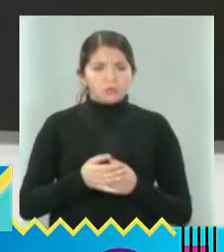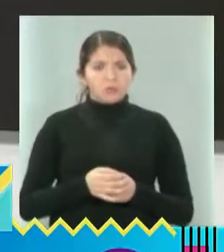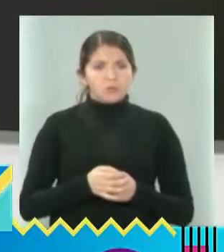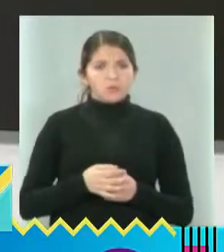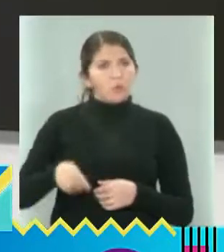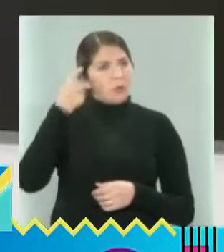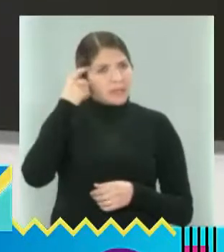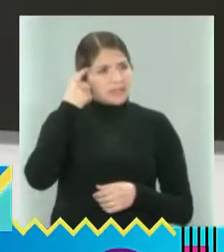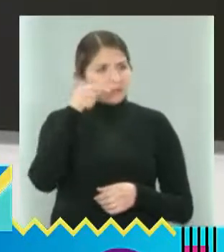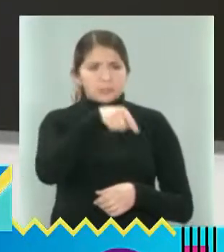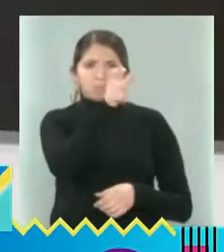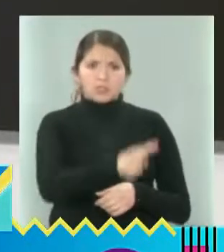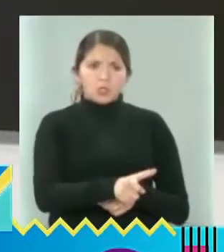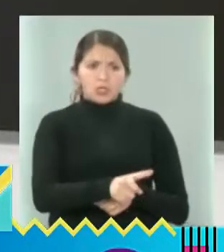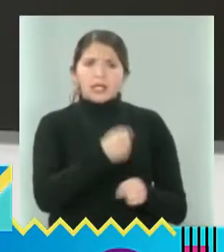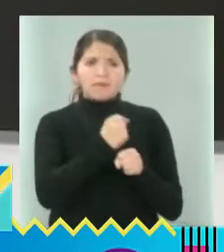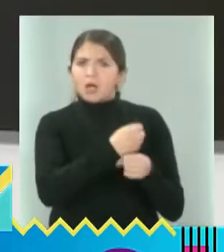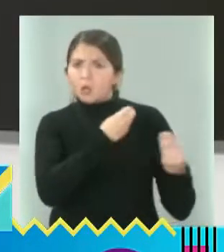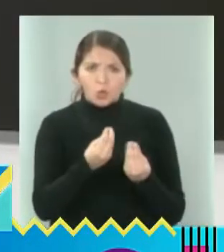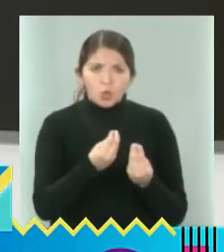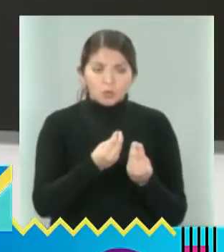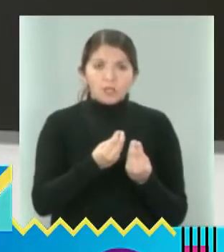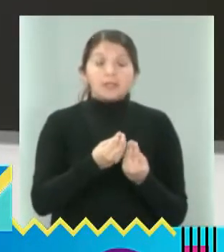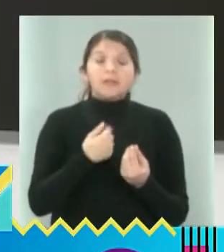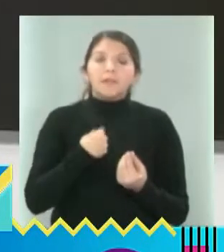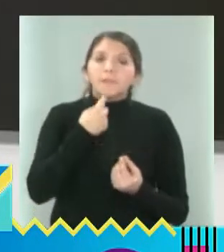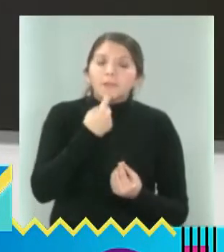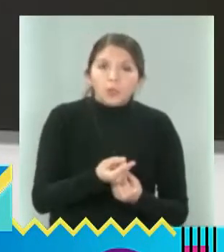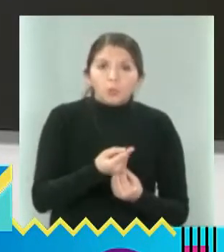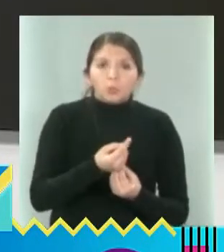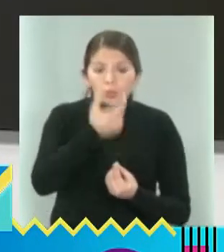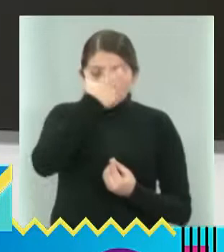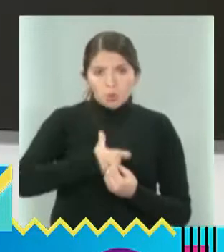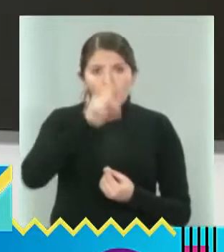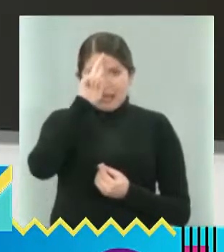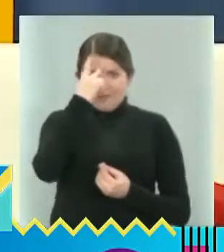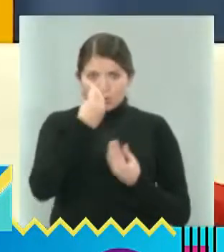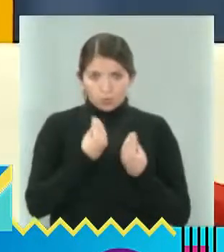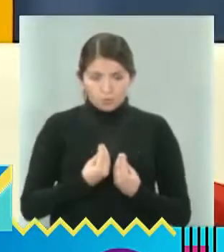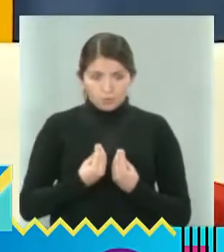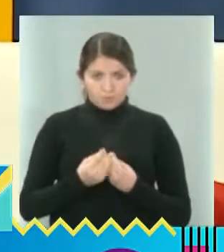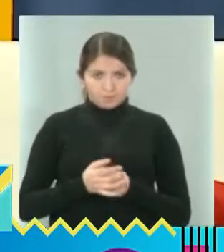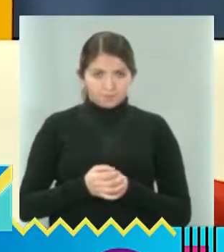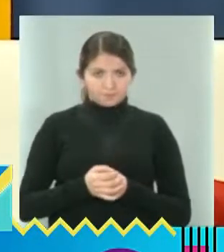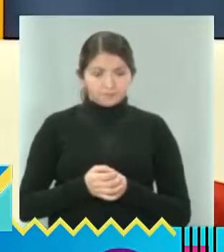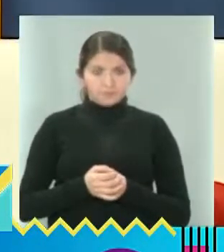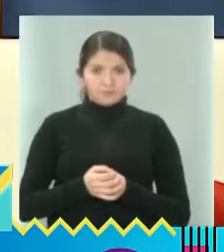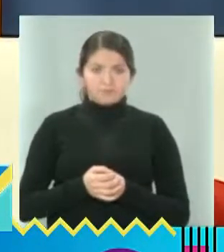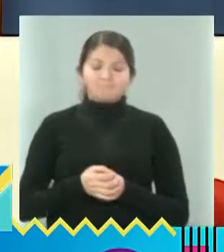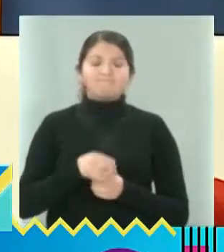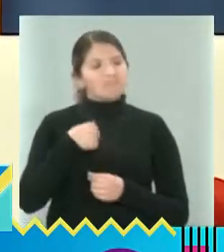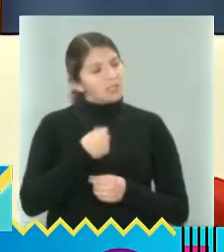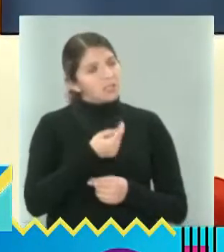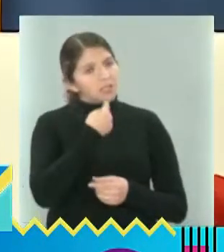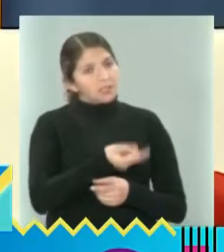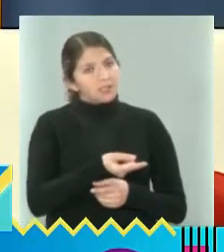cómo tiene que actuar el otro, cómo tiene que respondernos el otro. ¿Cómo se trabaja sobre uno mismo eso? Vos sabés que te prestaba mucha atención